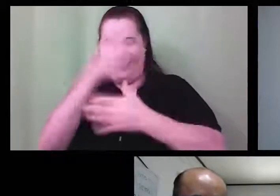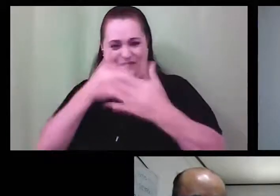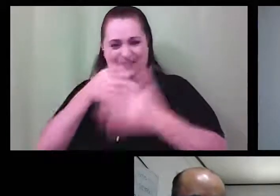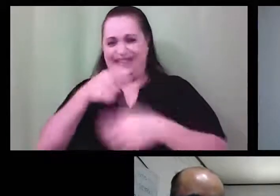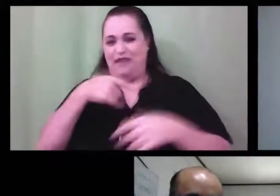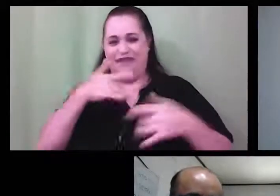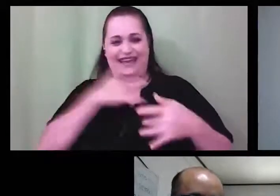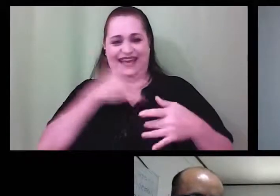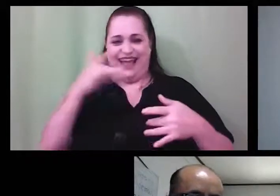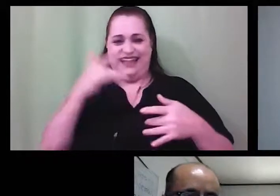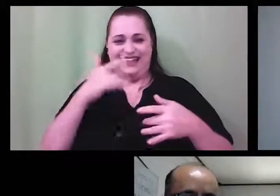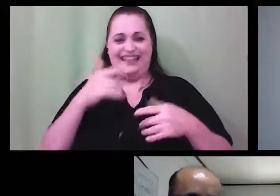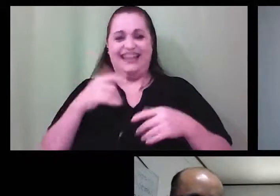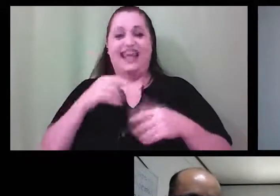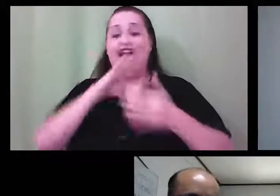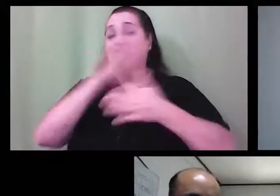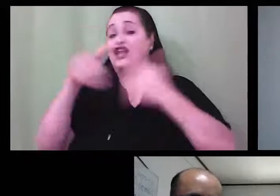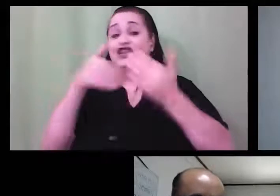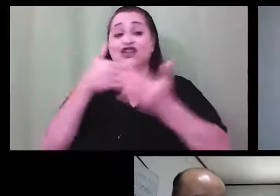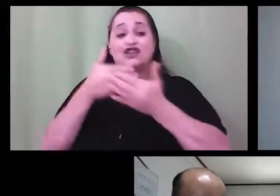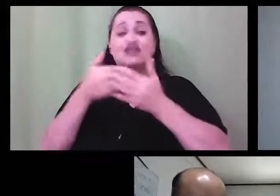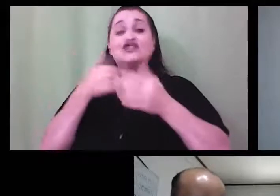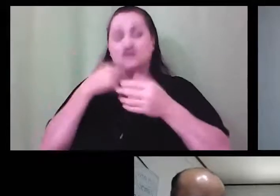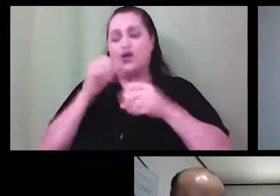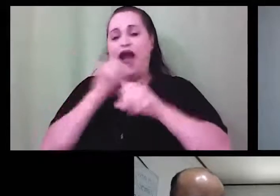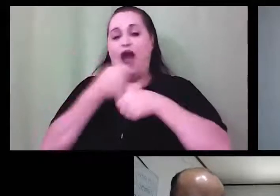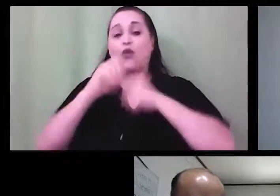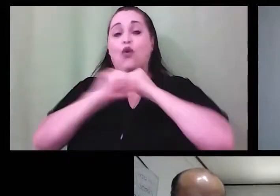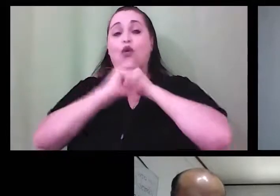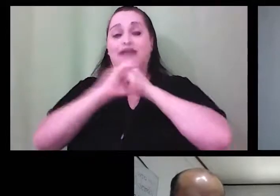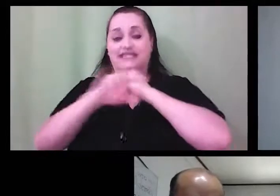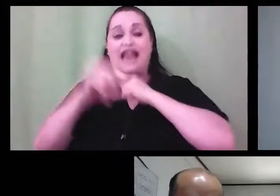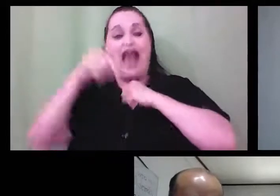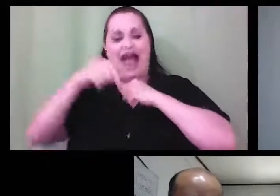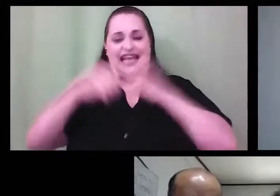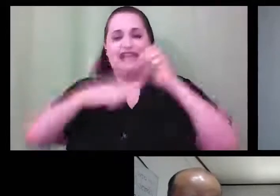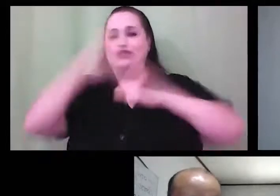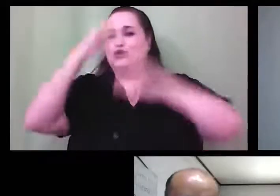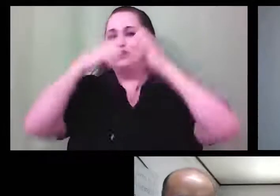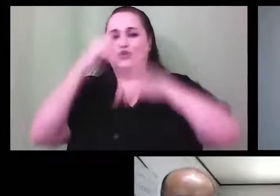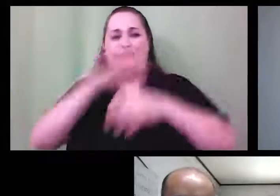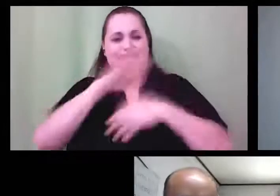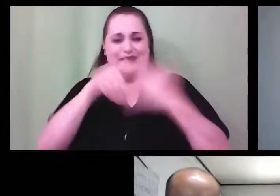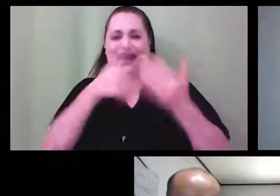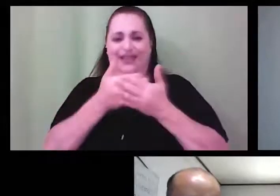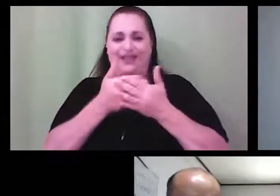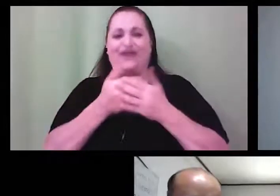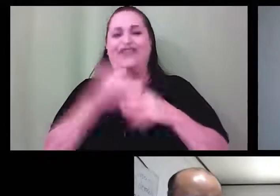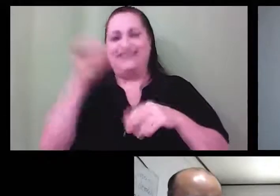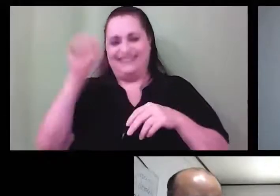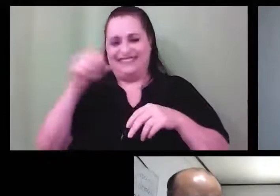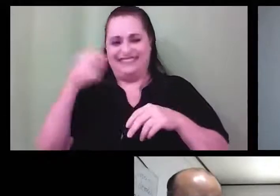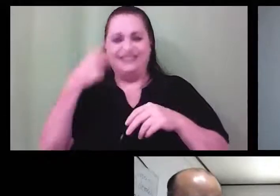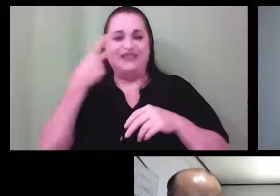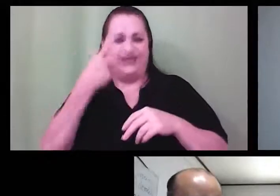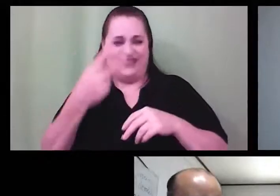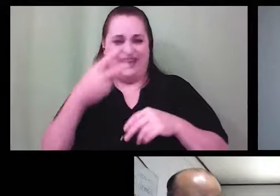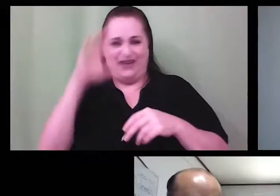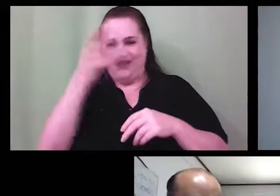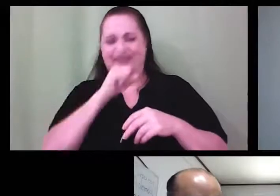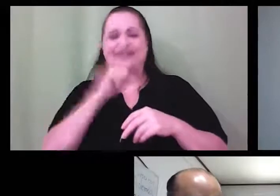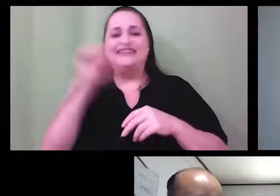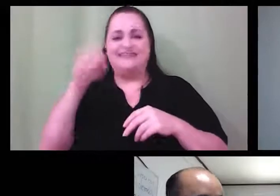Todo el mundo hago el comercial. Aquí hay estructuras para todo. Sí, eso me había